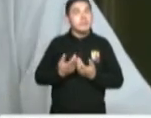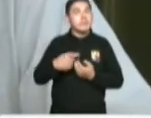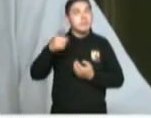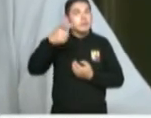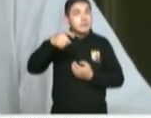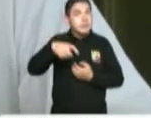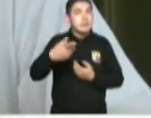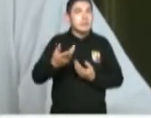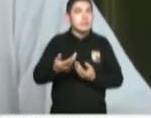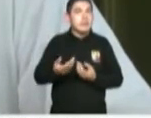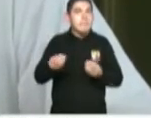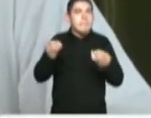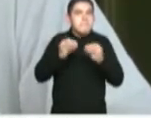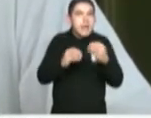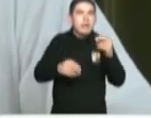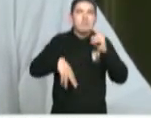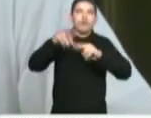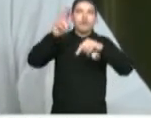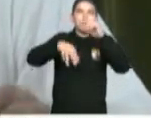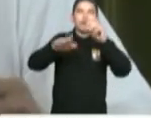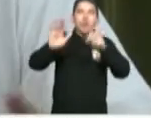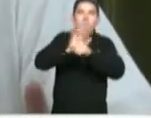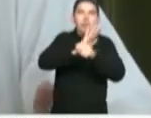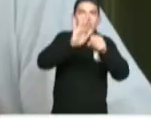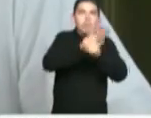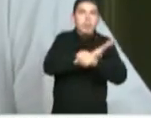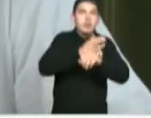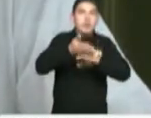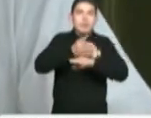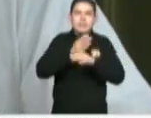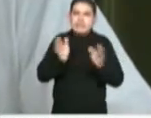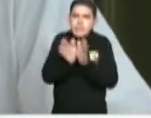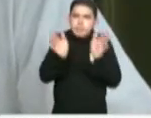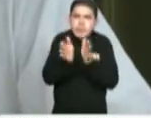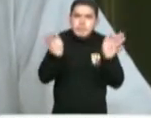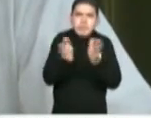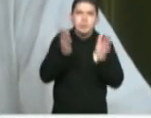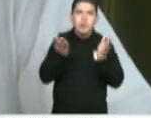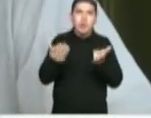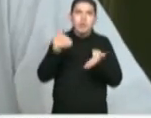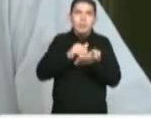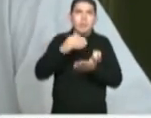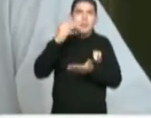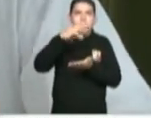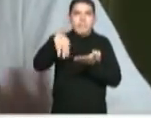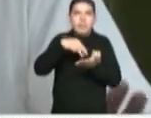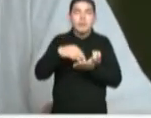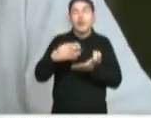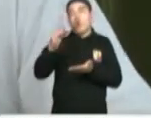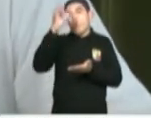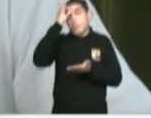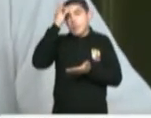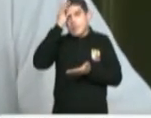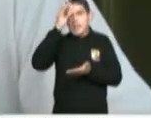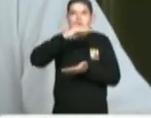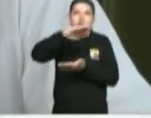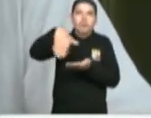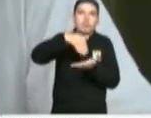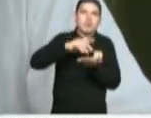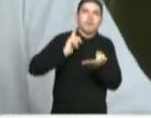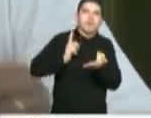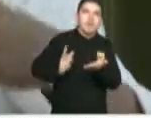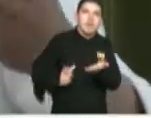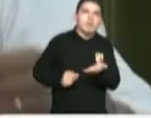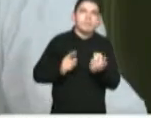terminando obras y se aceleraron para recuperar la provincia por ejemplo centros de salud que estaban parados por